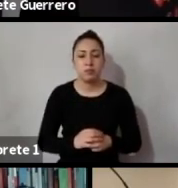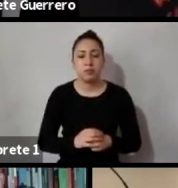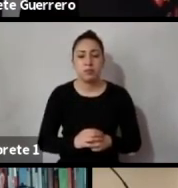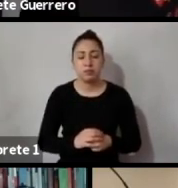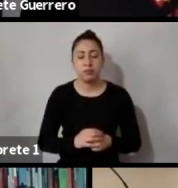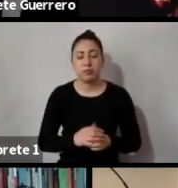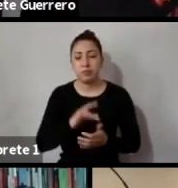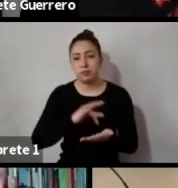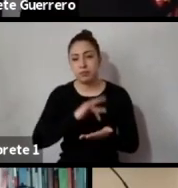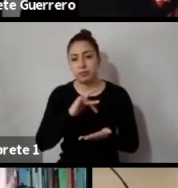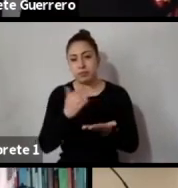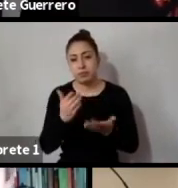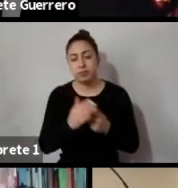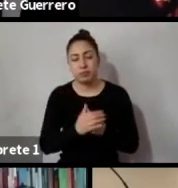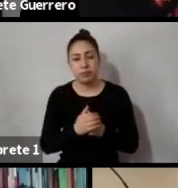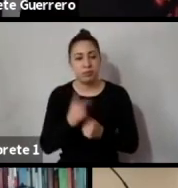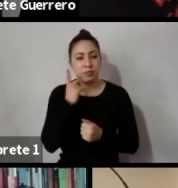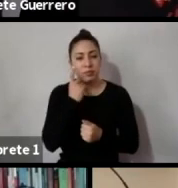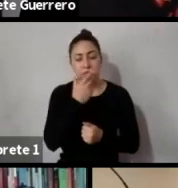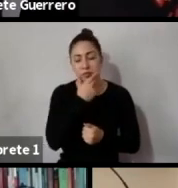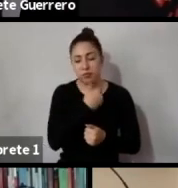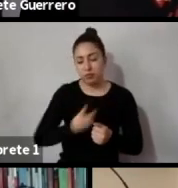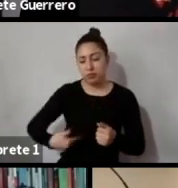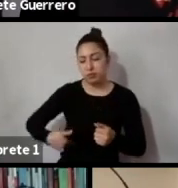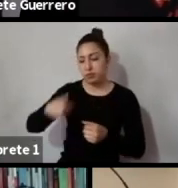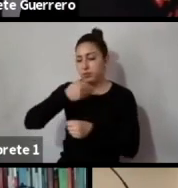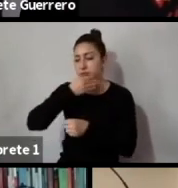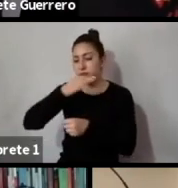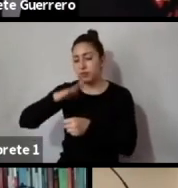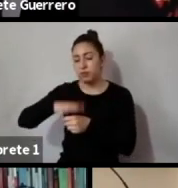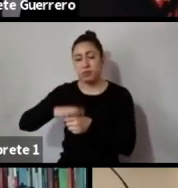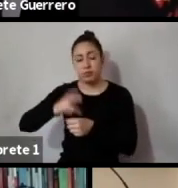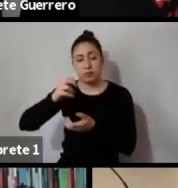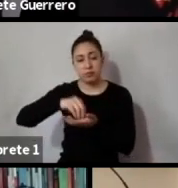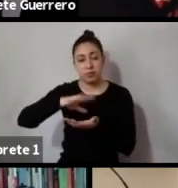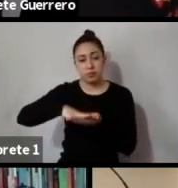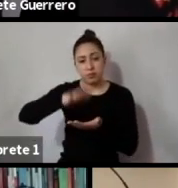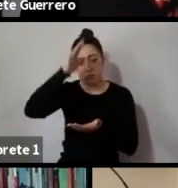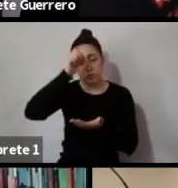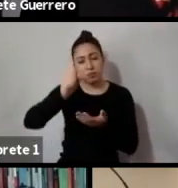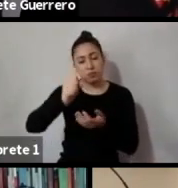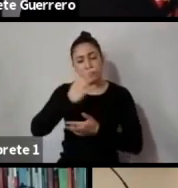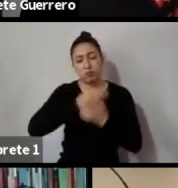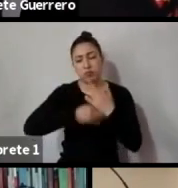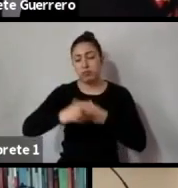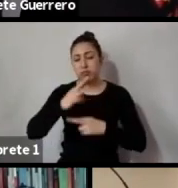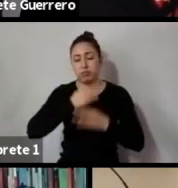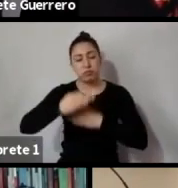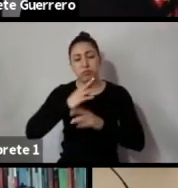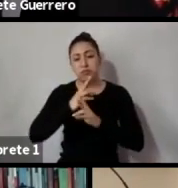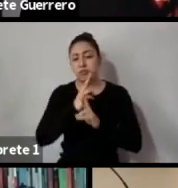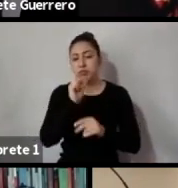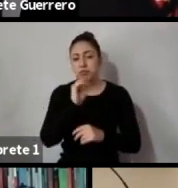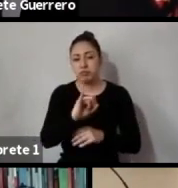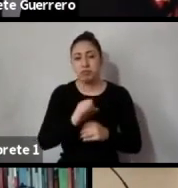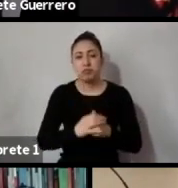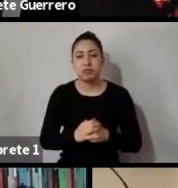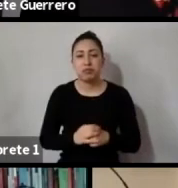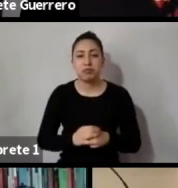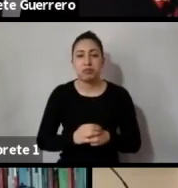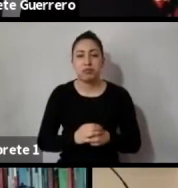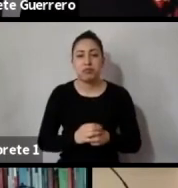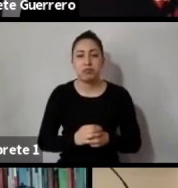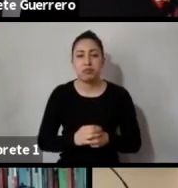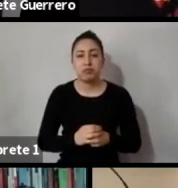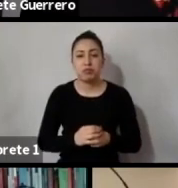Gracias, diputado. Diputado presidente, le informo que el presente acuerdo ha sido aprobado por unanimidad. Gracias, diputado secretario. Gracias,